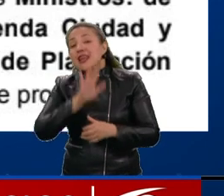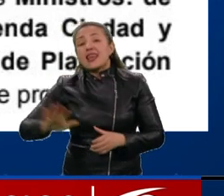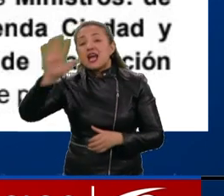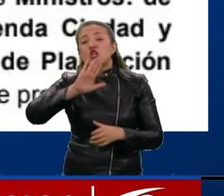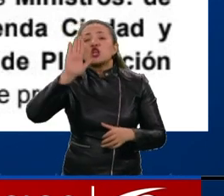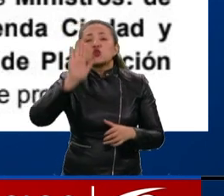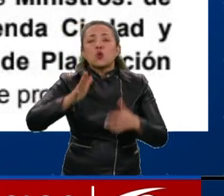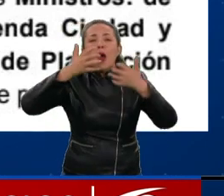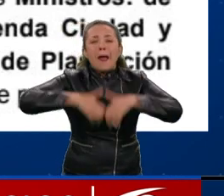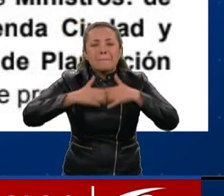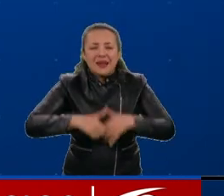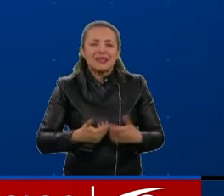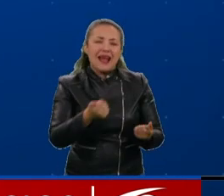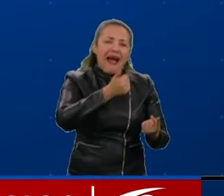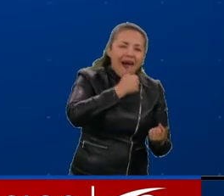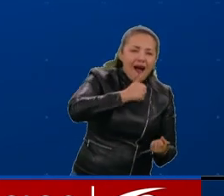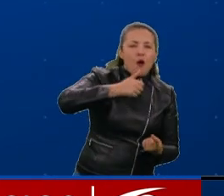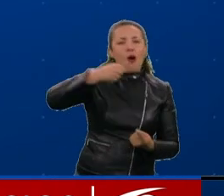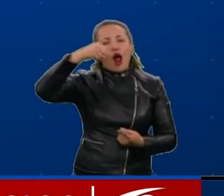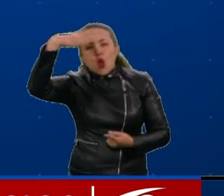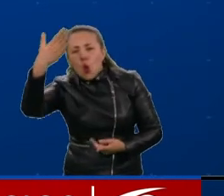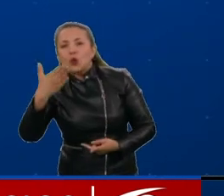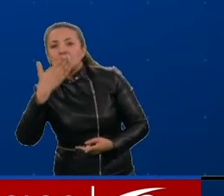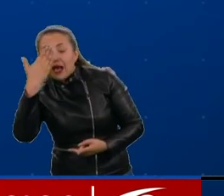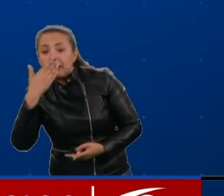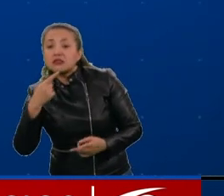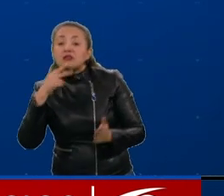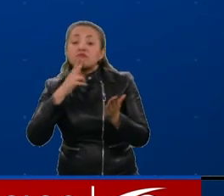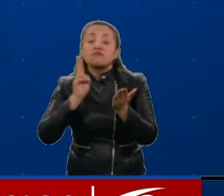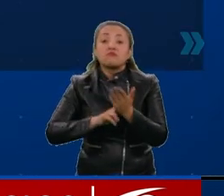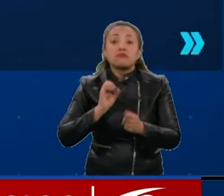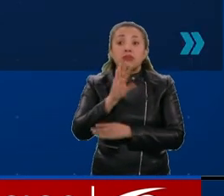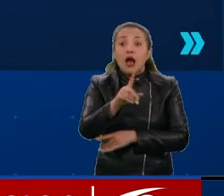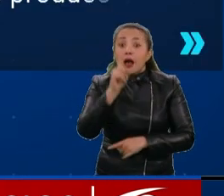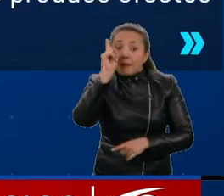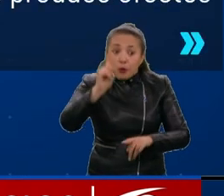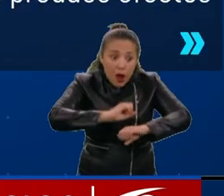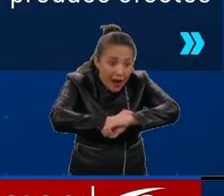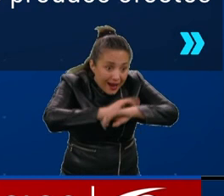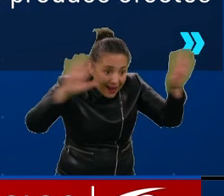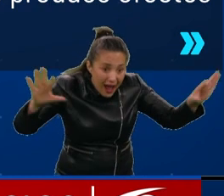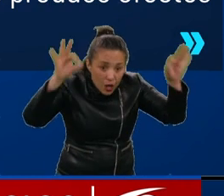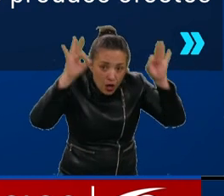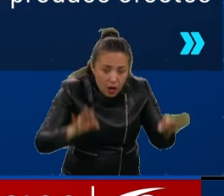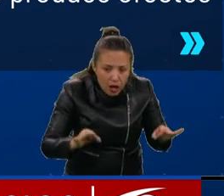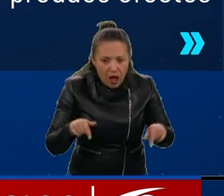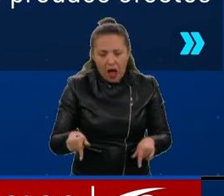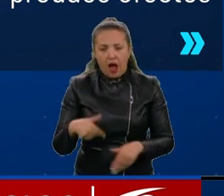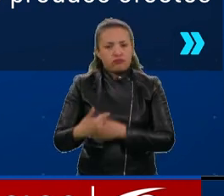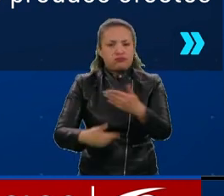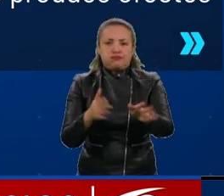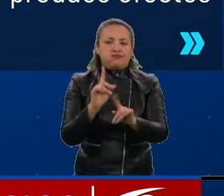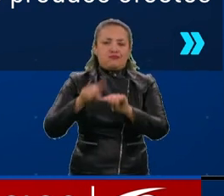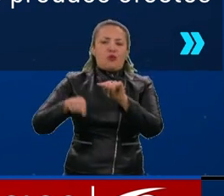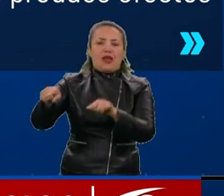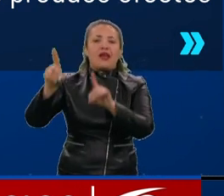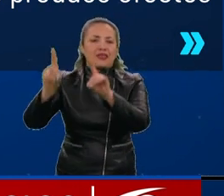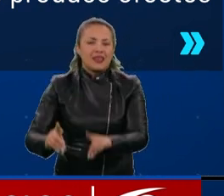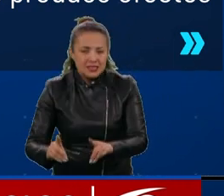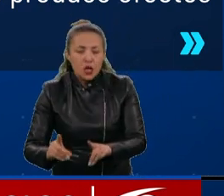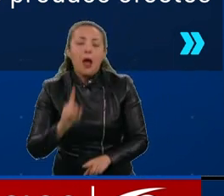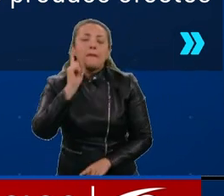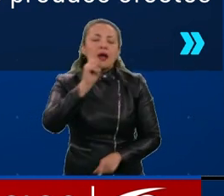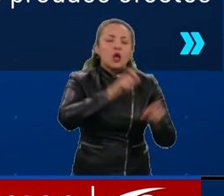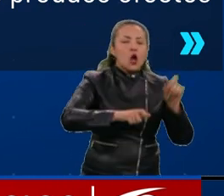Públicos, mediante un comunicado, señaló que mientras no se produzca la decisión de fondo, esta no tiene efecto. Sin embargo, para los